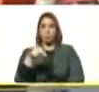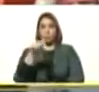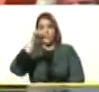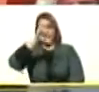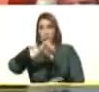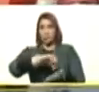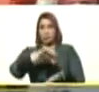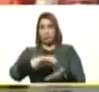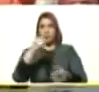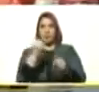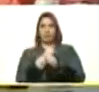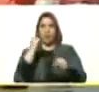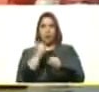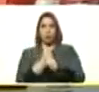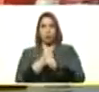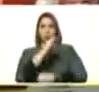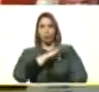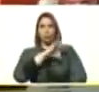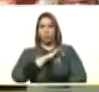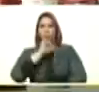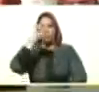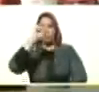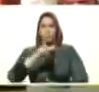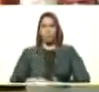de Trabajadores Socialistas.